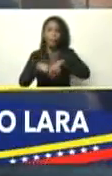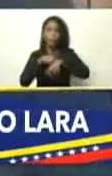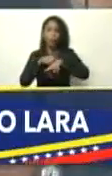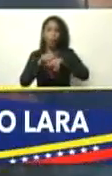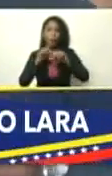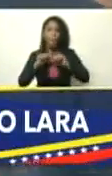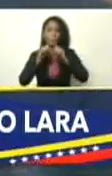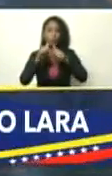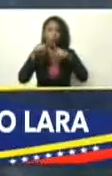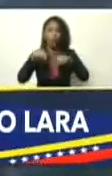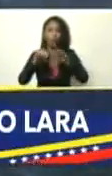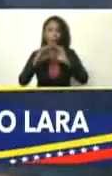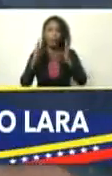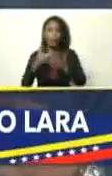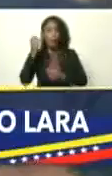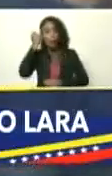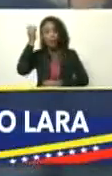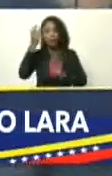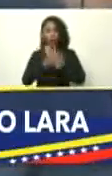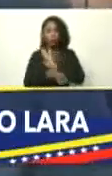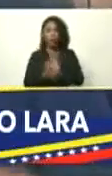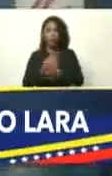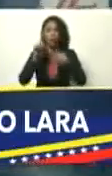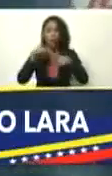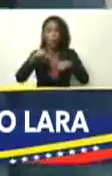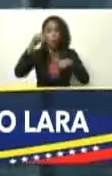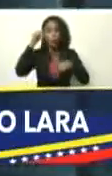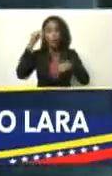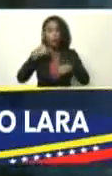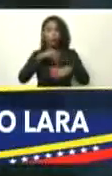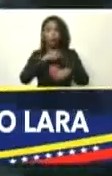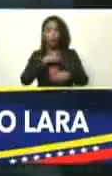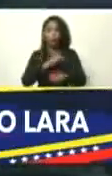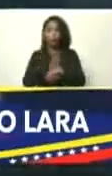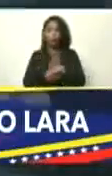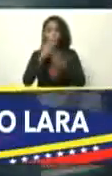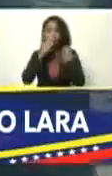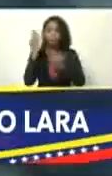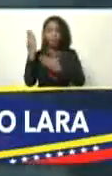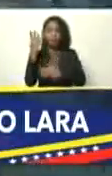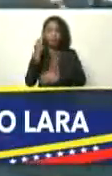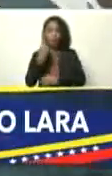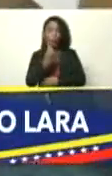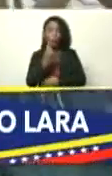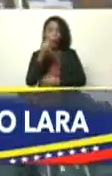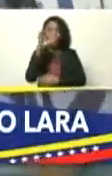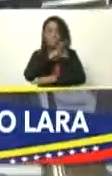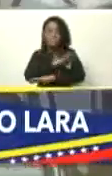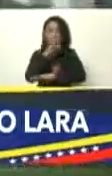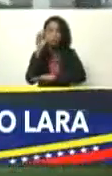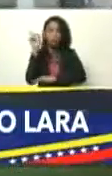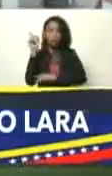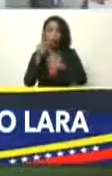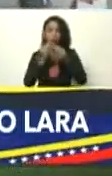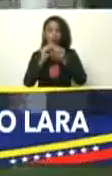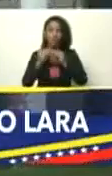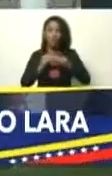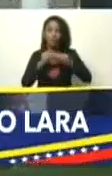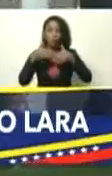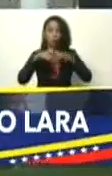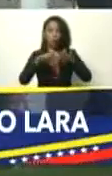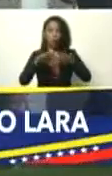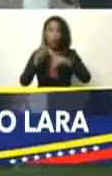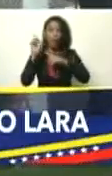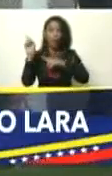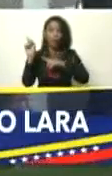presidente. Este emprendimiento surgió en pandemia y hoy en día estamos como número uno acá en Barquisimeto en la fabricación de jean. Y así como